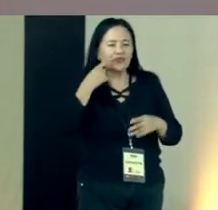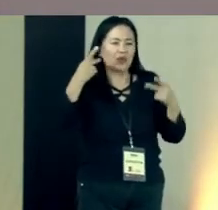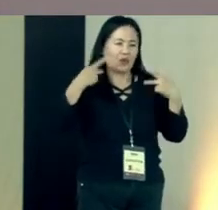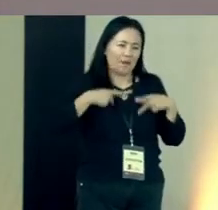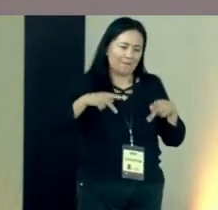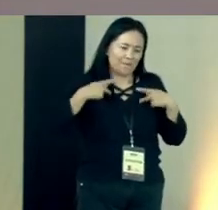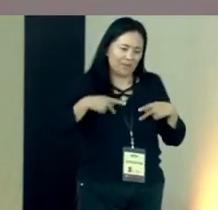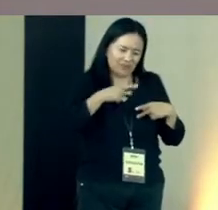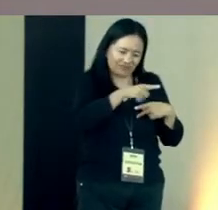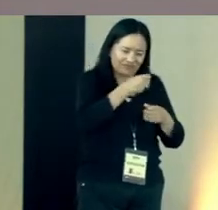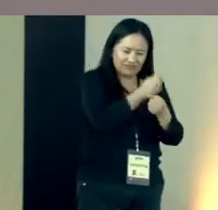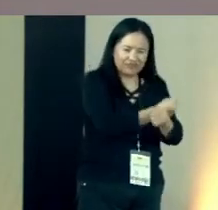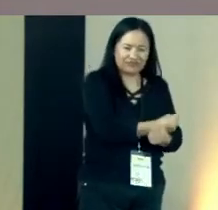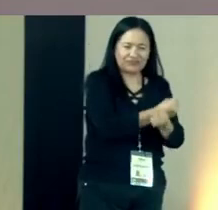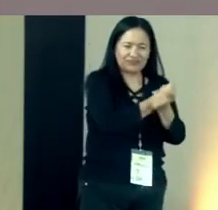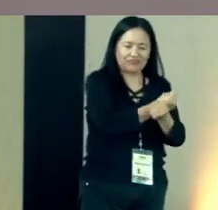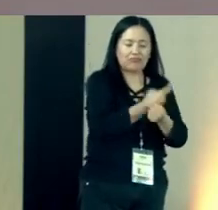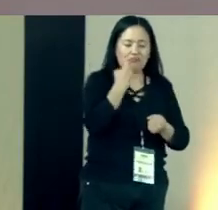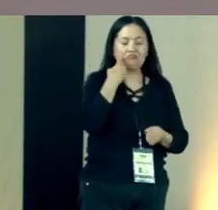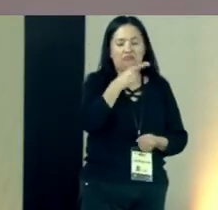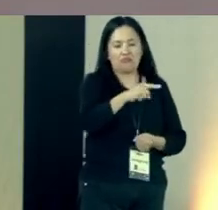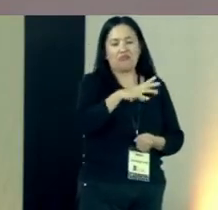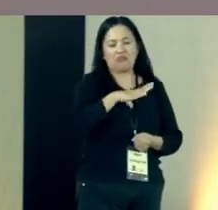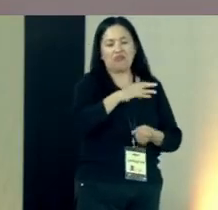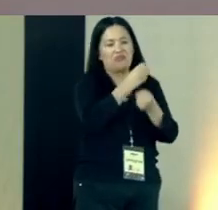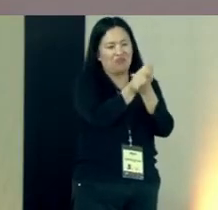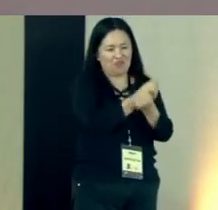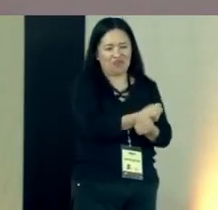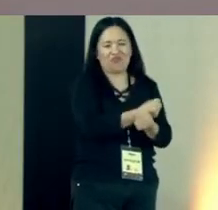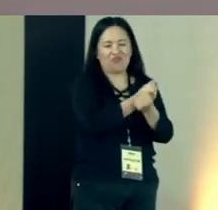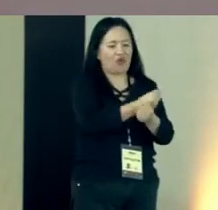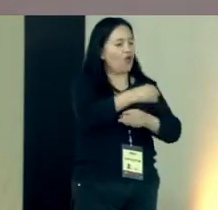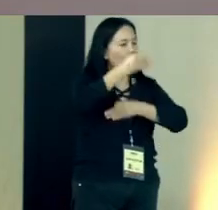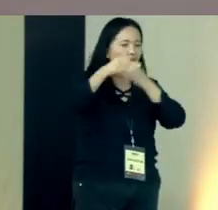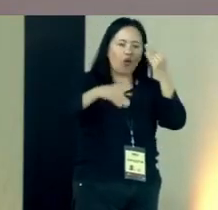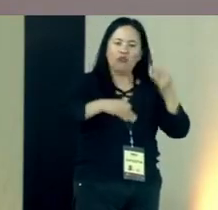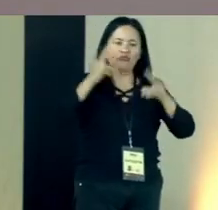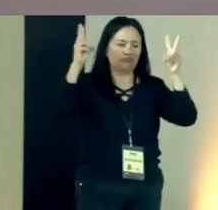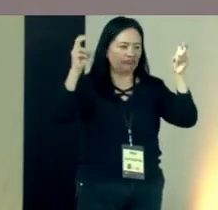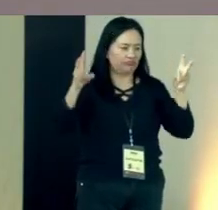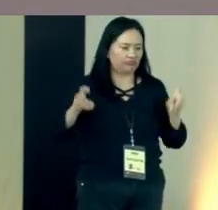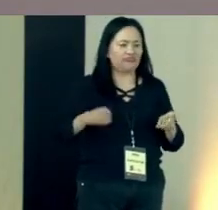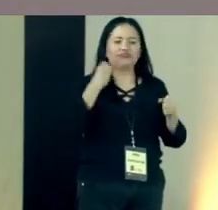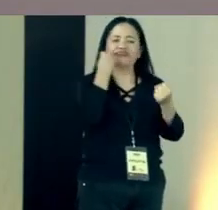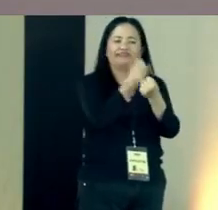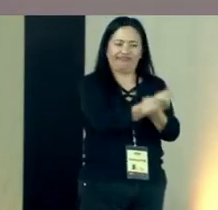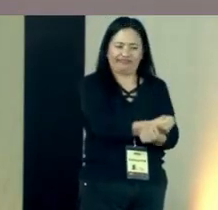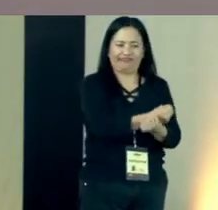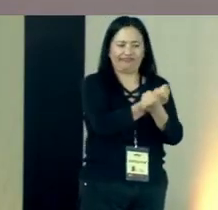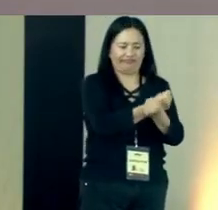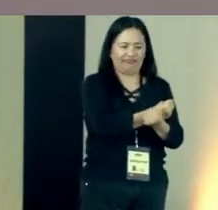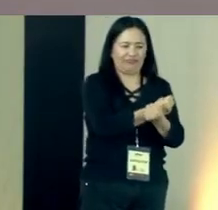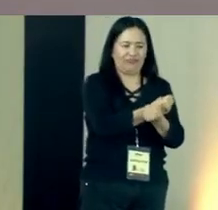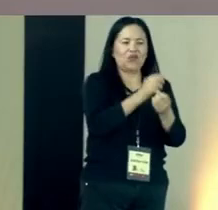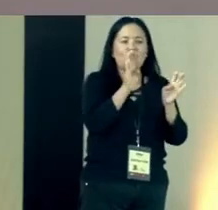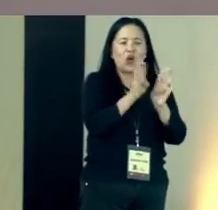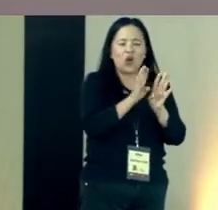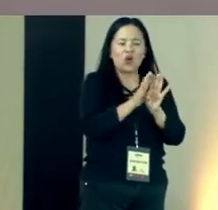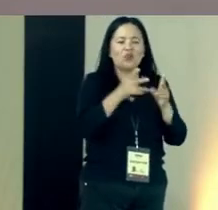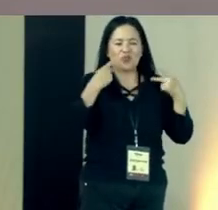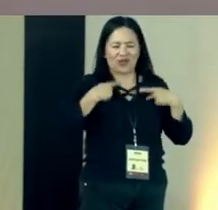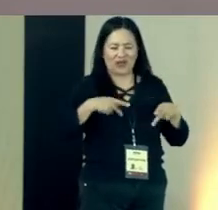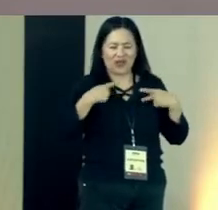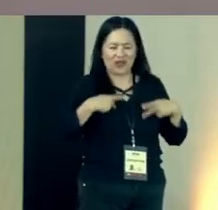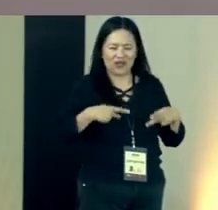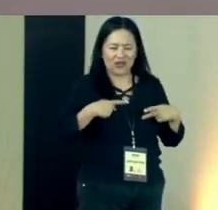directamente en personajes esclavizados, la esclavitud atraviesa toda su narrativa, pues define el tipo de relaciones que establecen también entre